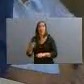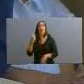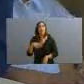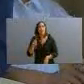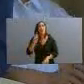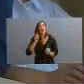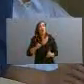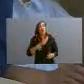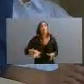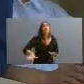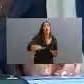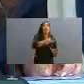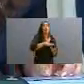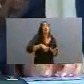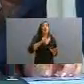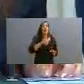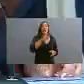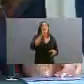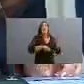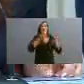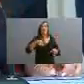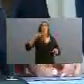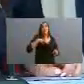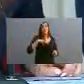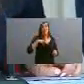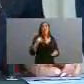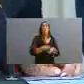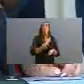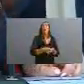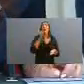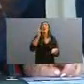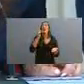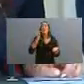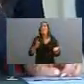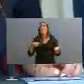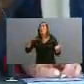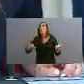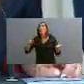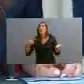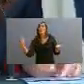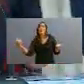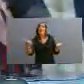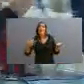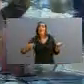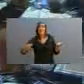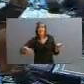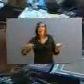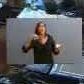sector público, porque los sueldos del sector público lo garpan todos los ciudadanos, todos los